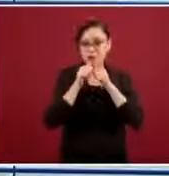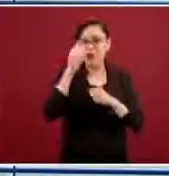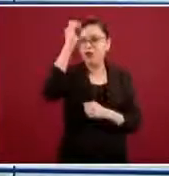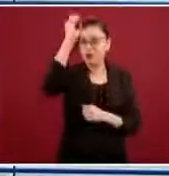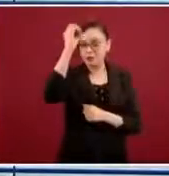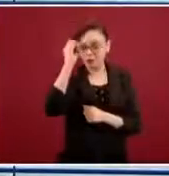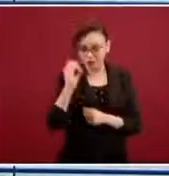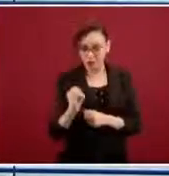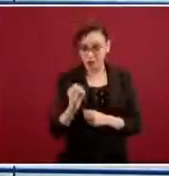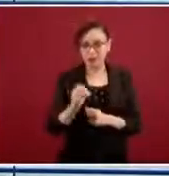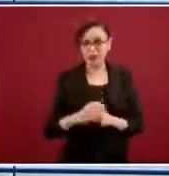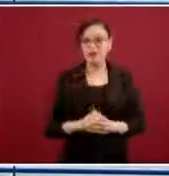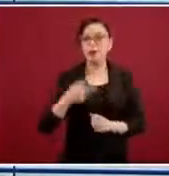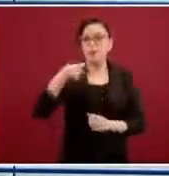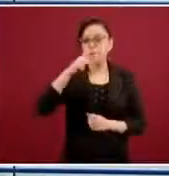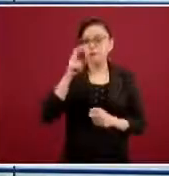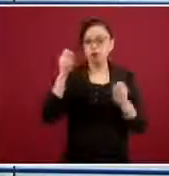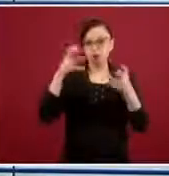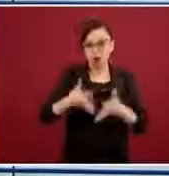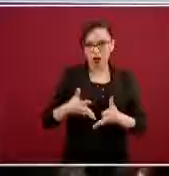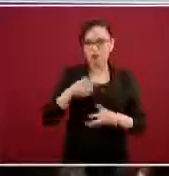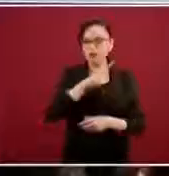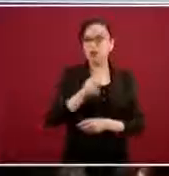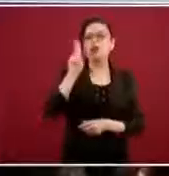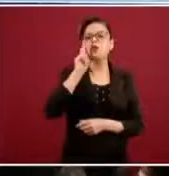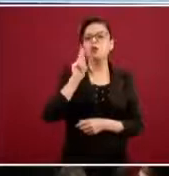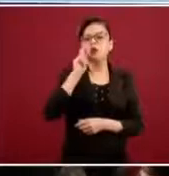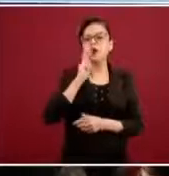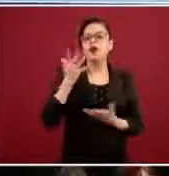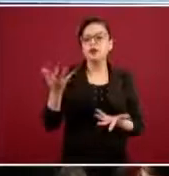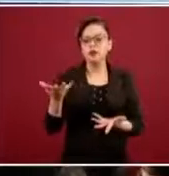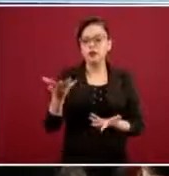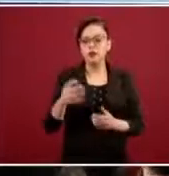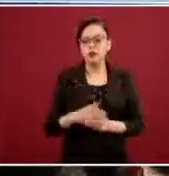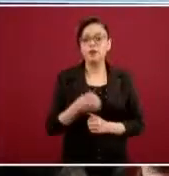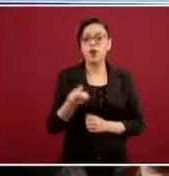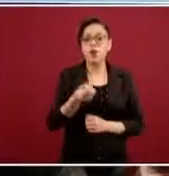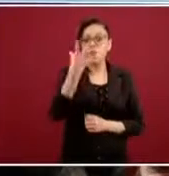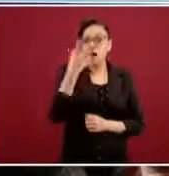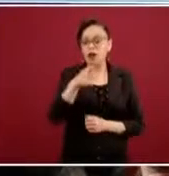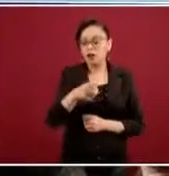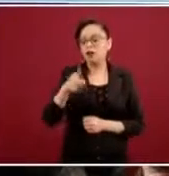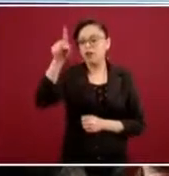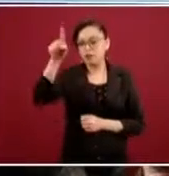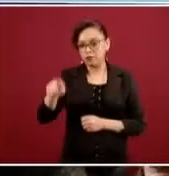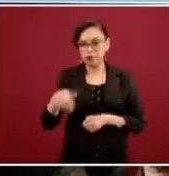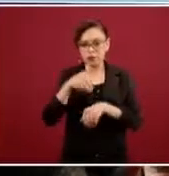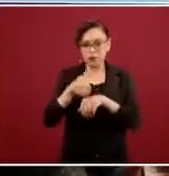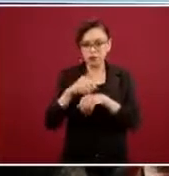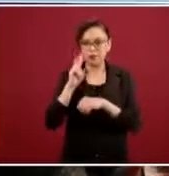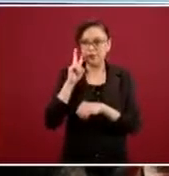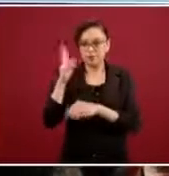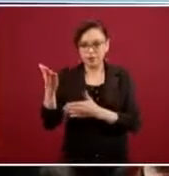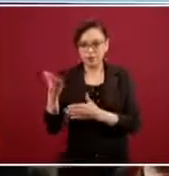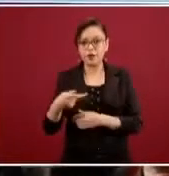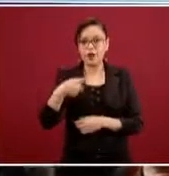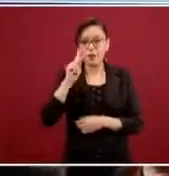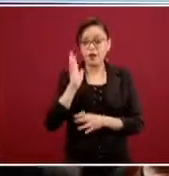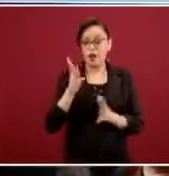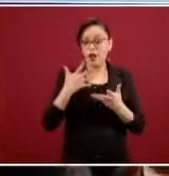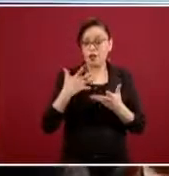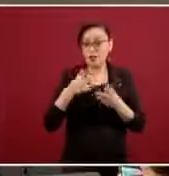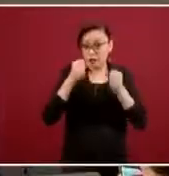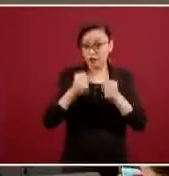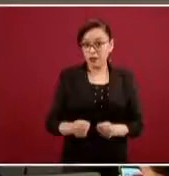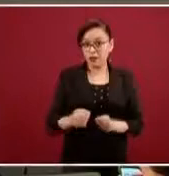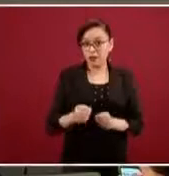se tomaban las muestras. ¿Cuántas? Estas muestras, pero ninguna resultó positiva a COVID. Por eso